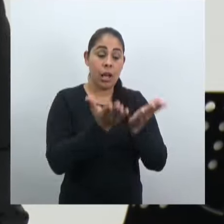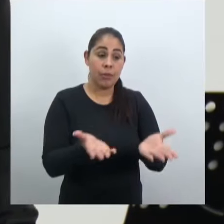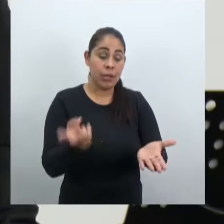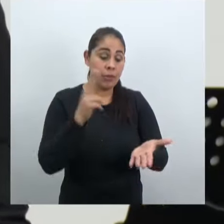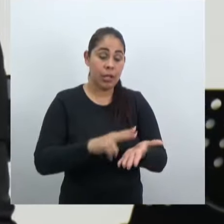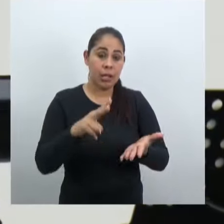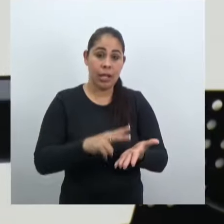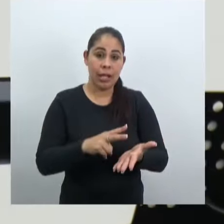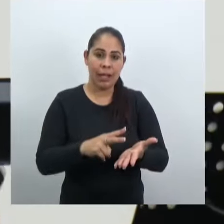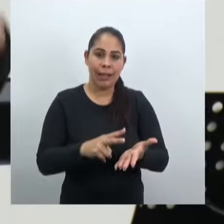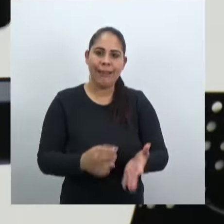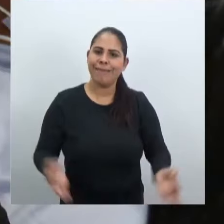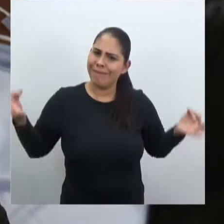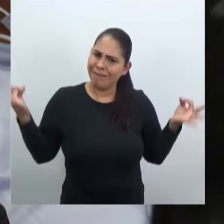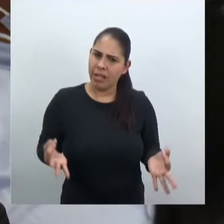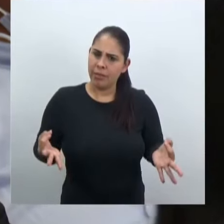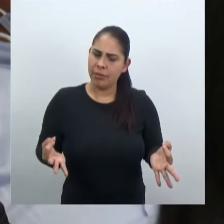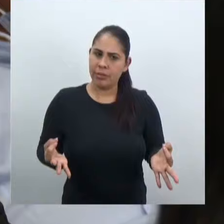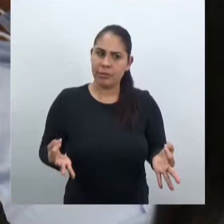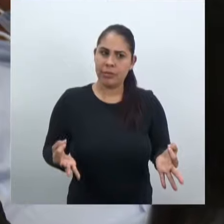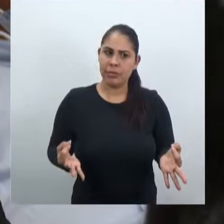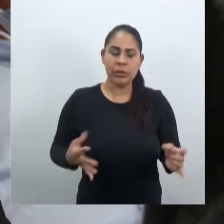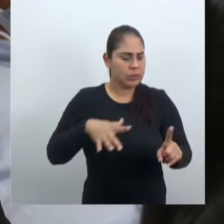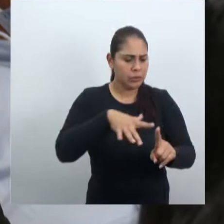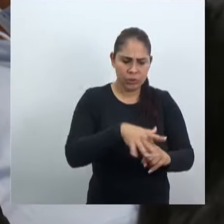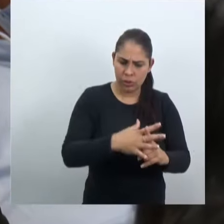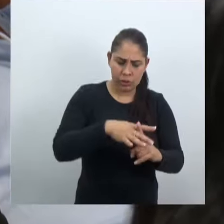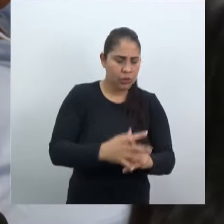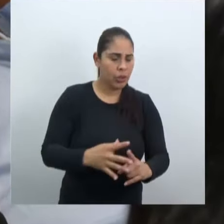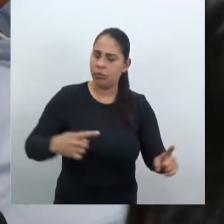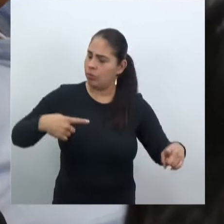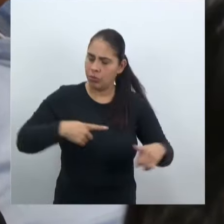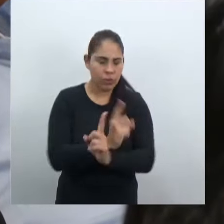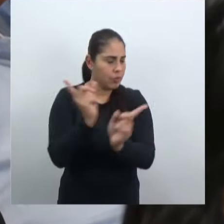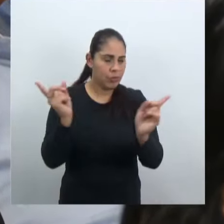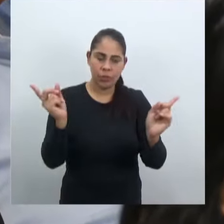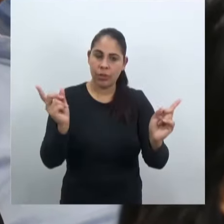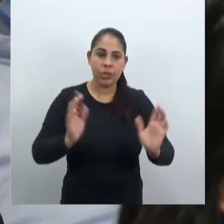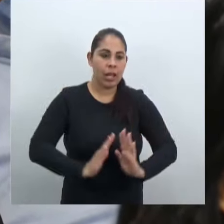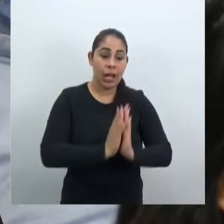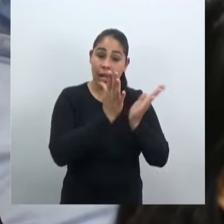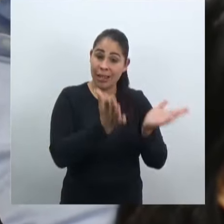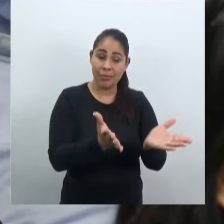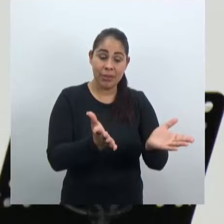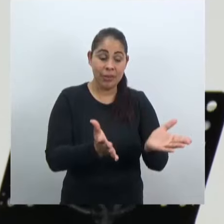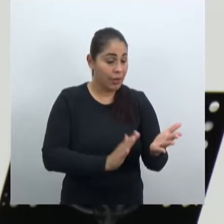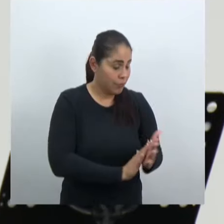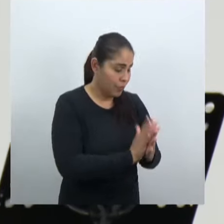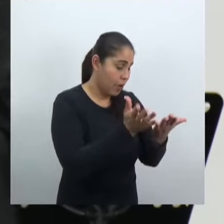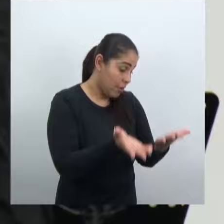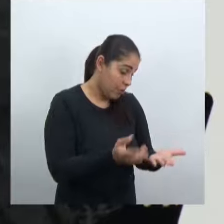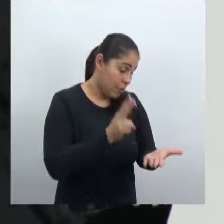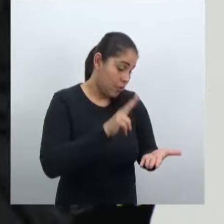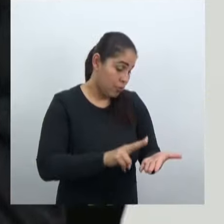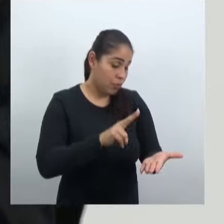Biblia. Es igual lo que pase. La Biblia se tiene que leer en voz alta. Coge la